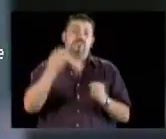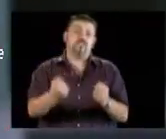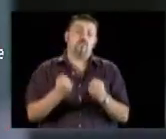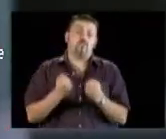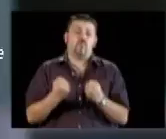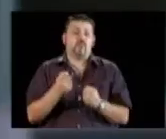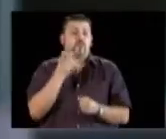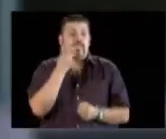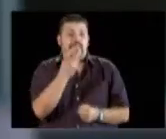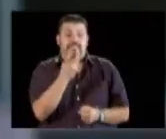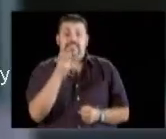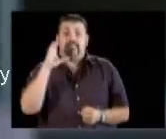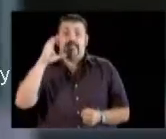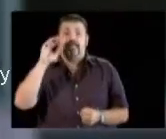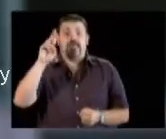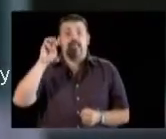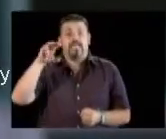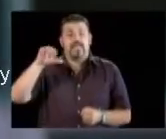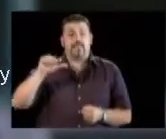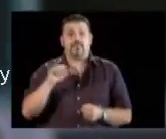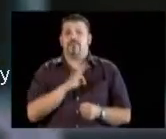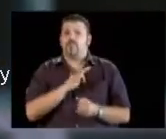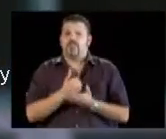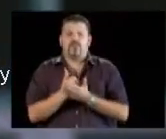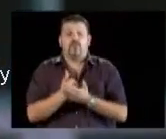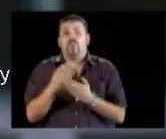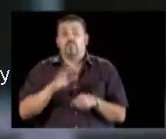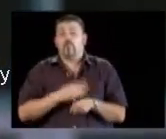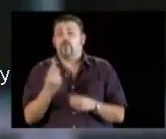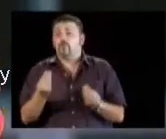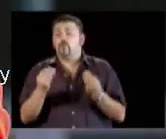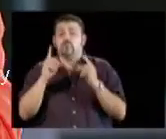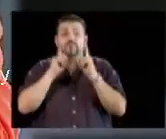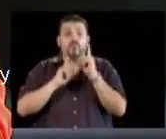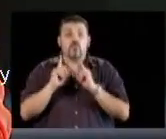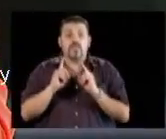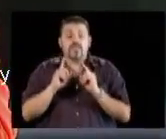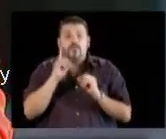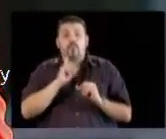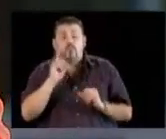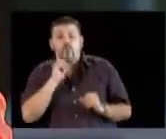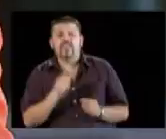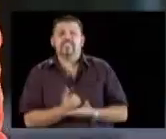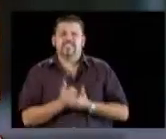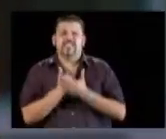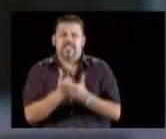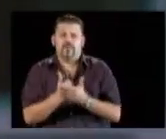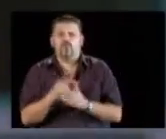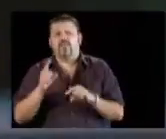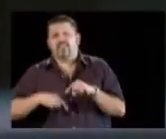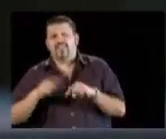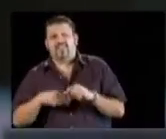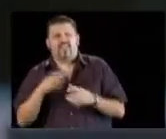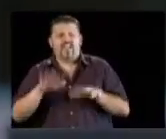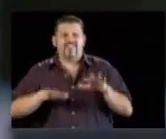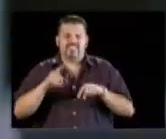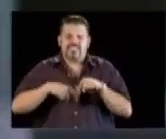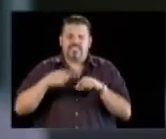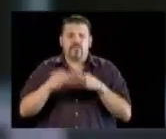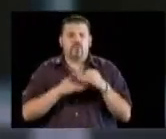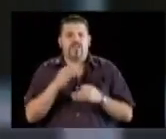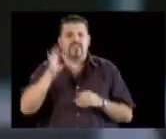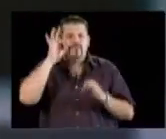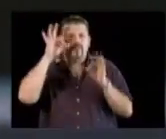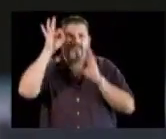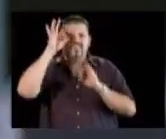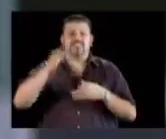porque nos la han pedido muchísimo y además porque muchas mujeres necesitamos para poder quitar eso que le llamamos el paño o la mancha de las caras, y también hay muchos hombres